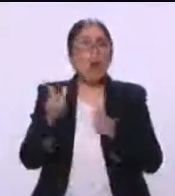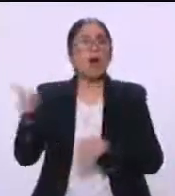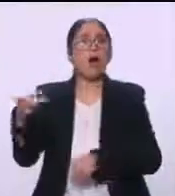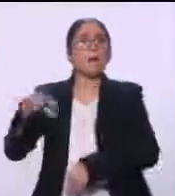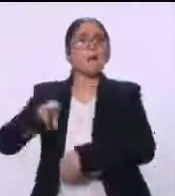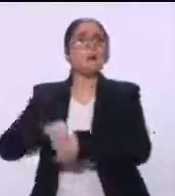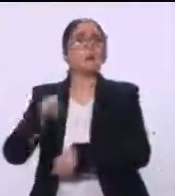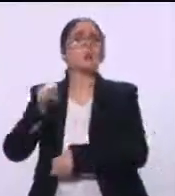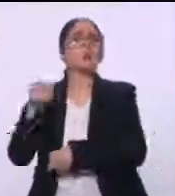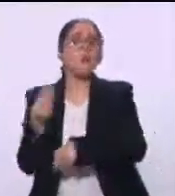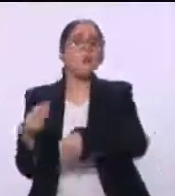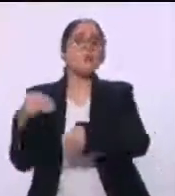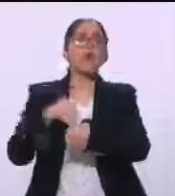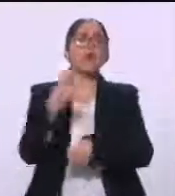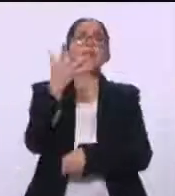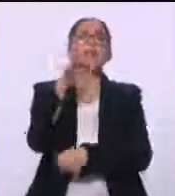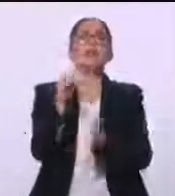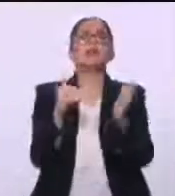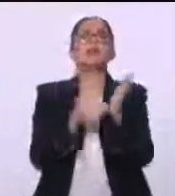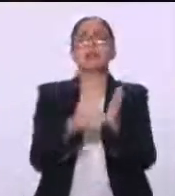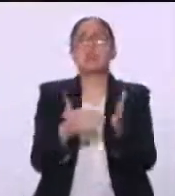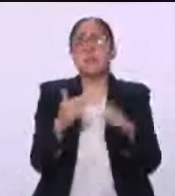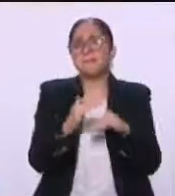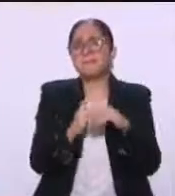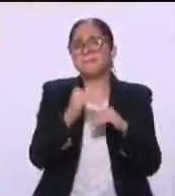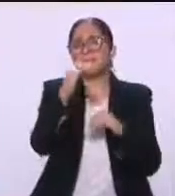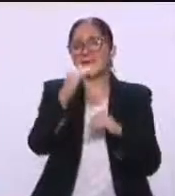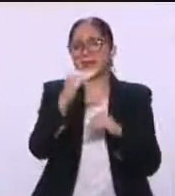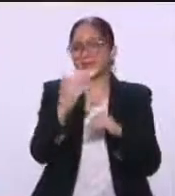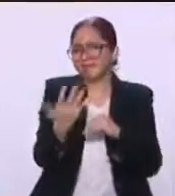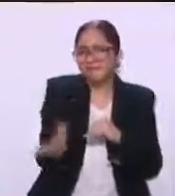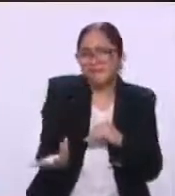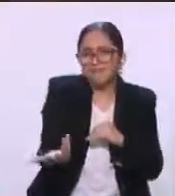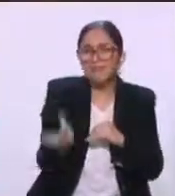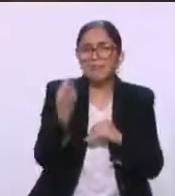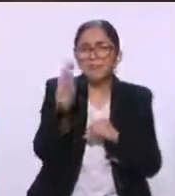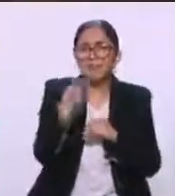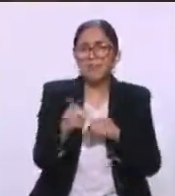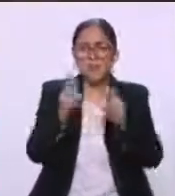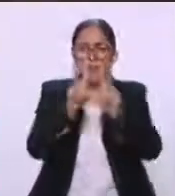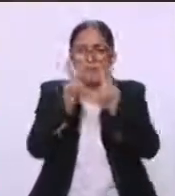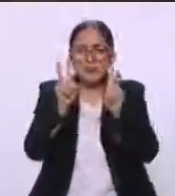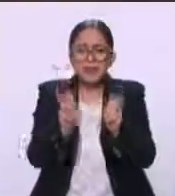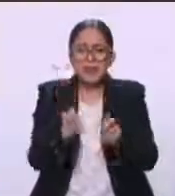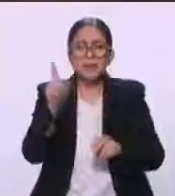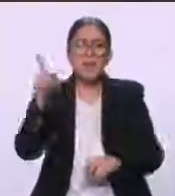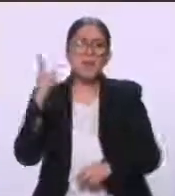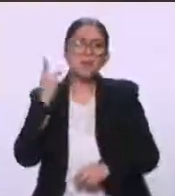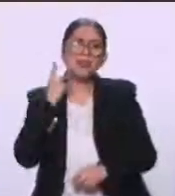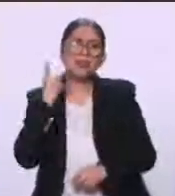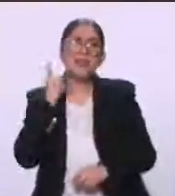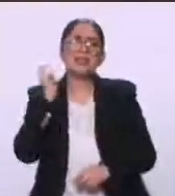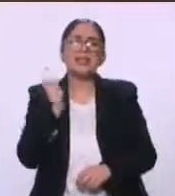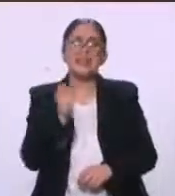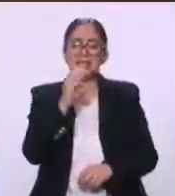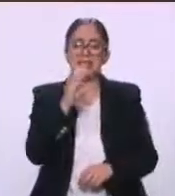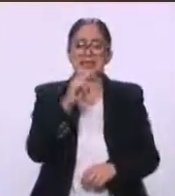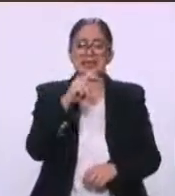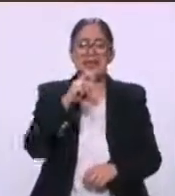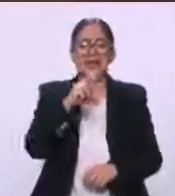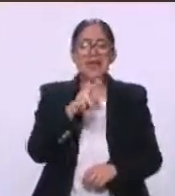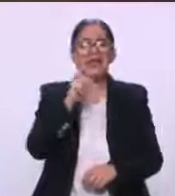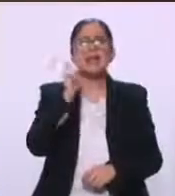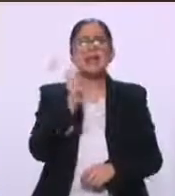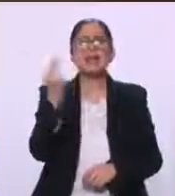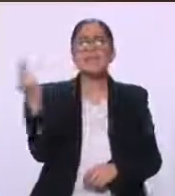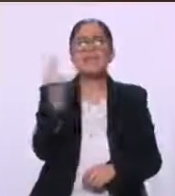sucede? Sucede realmente que en los objetivos últimos de la política de CENER es poner orden,